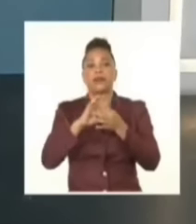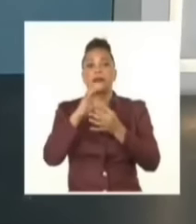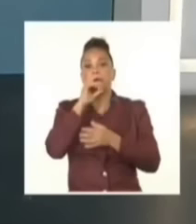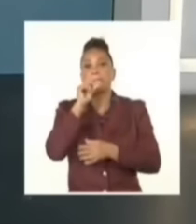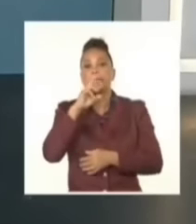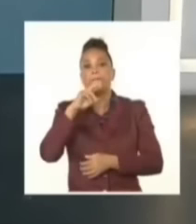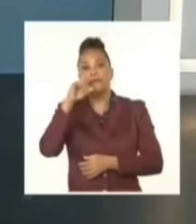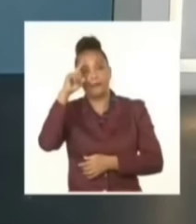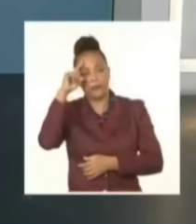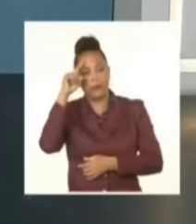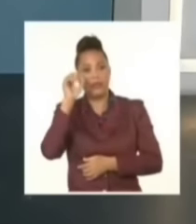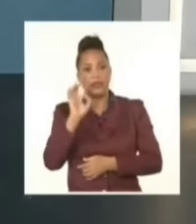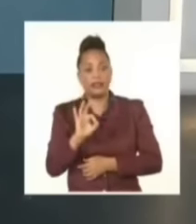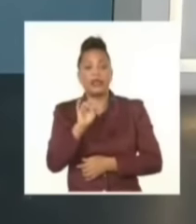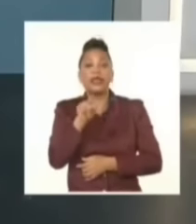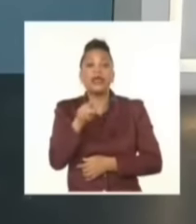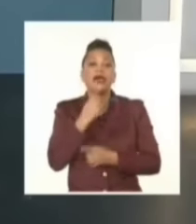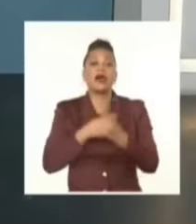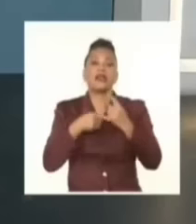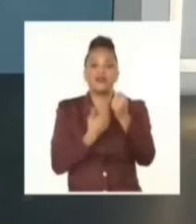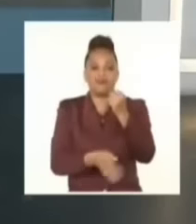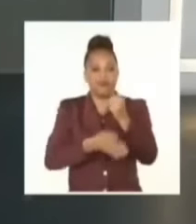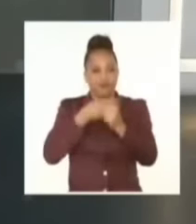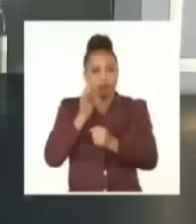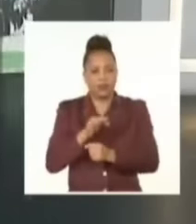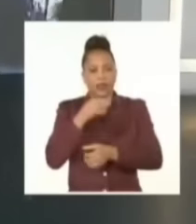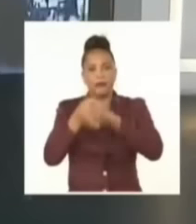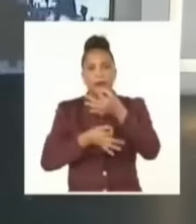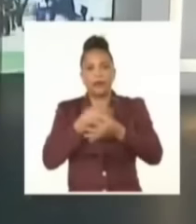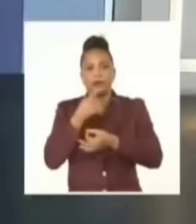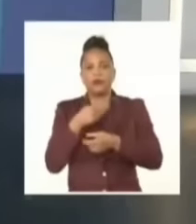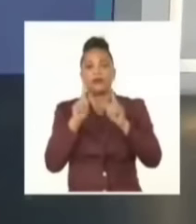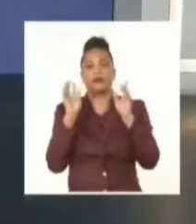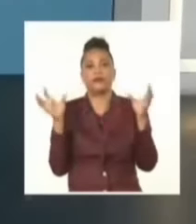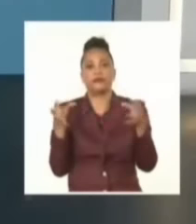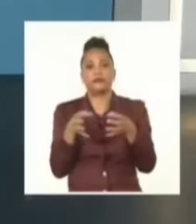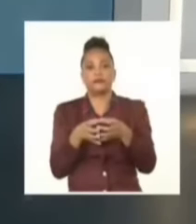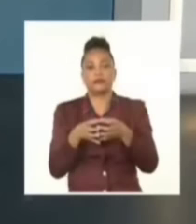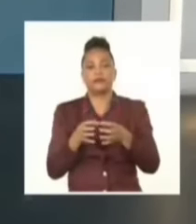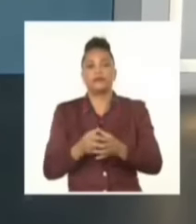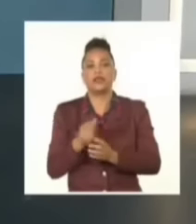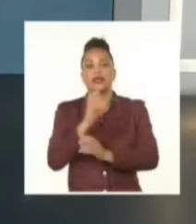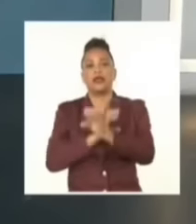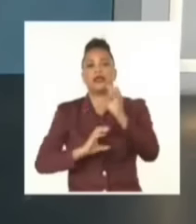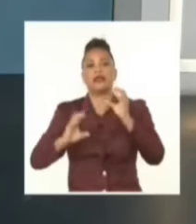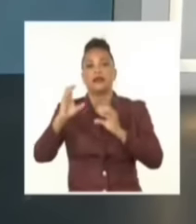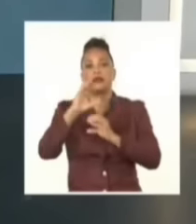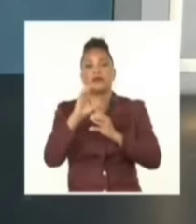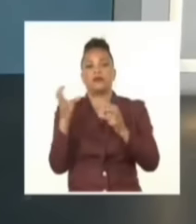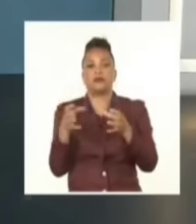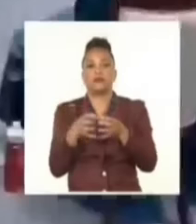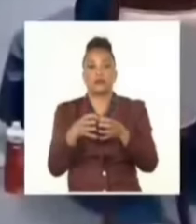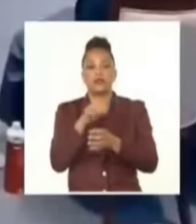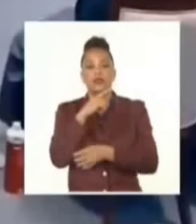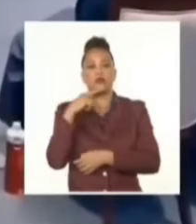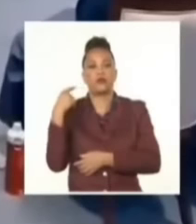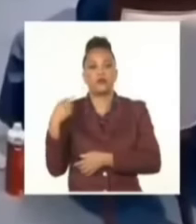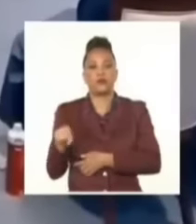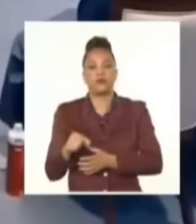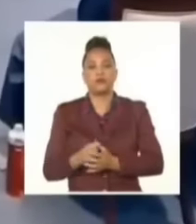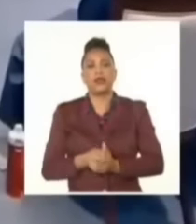naciones del sur así lo expresó durante la sesión plenaria del formato ampliado de la 16ta Cumbre del organismo en casan Rusia Rodríguez